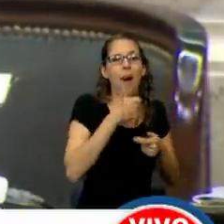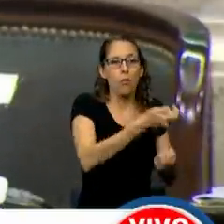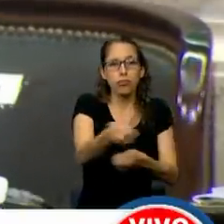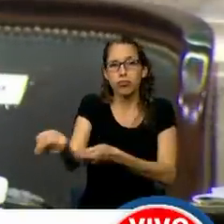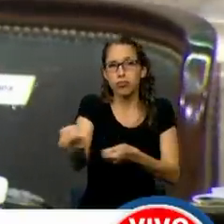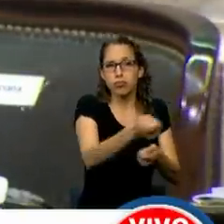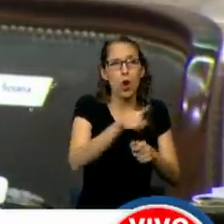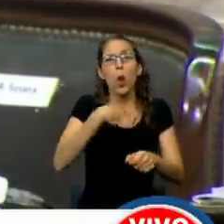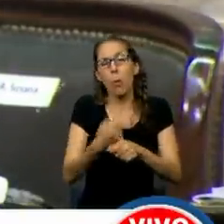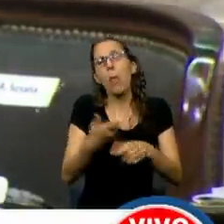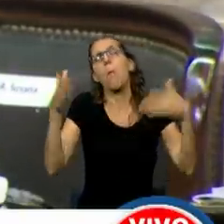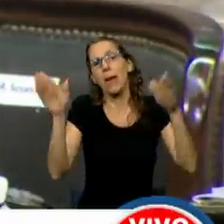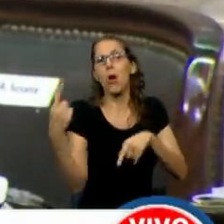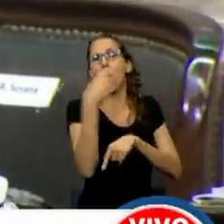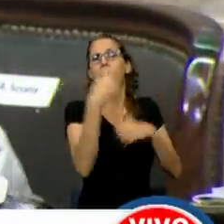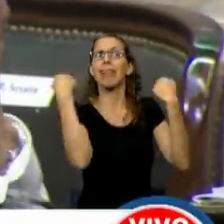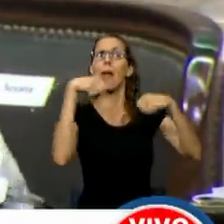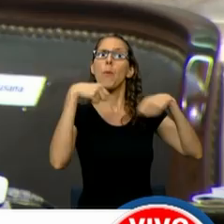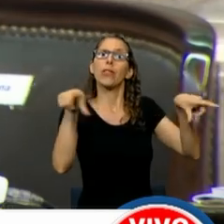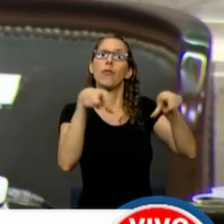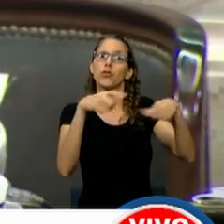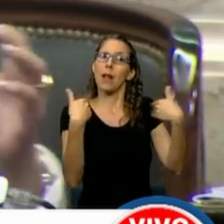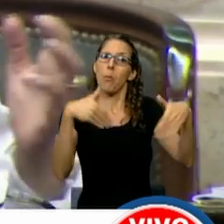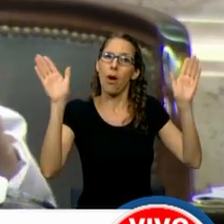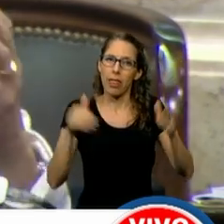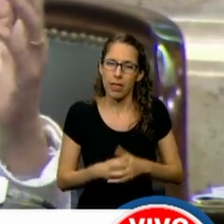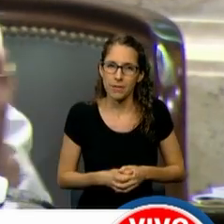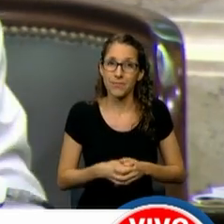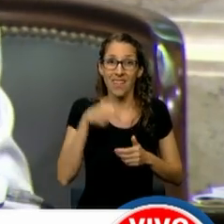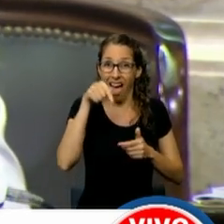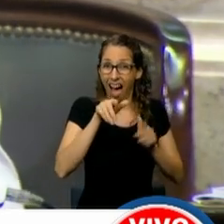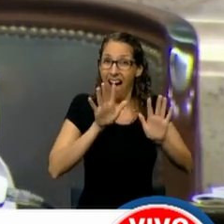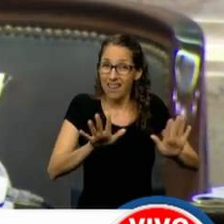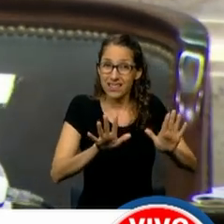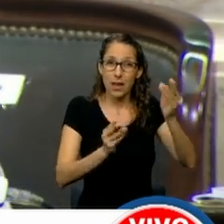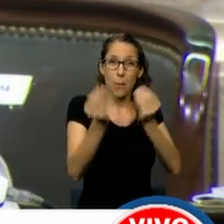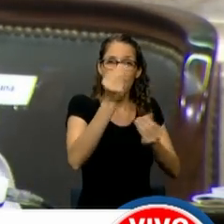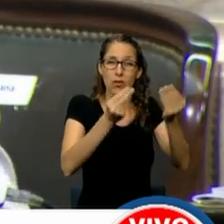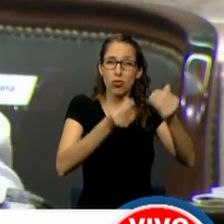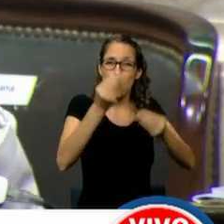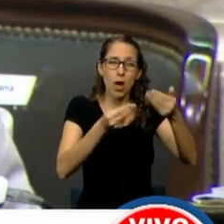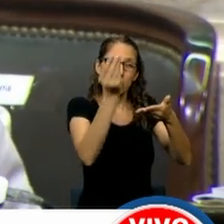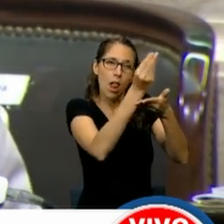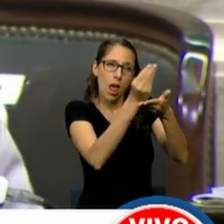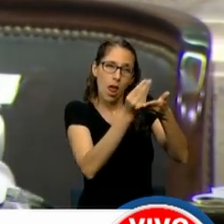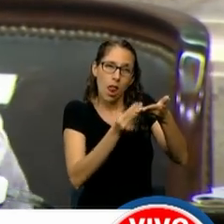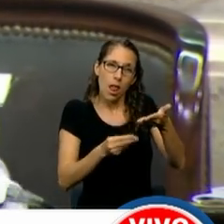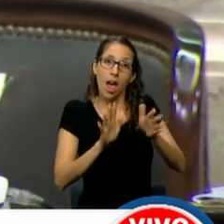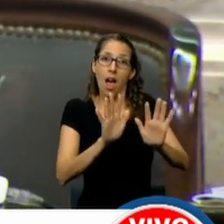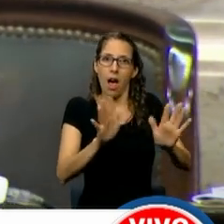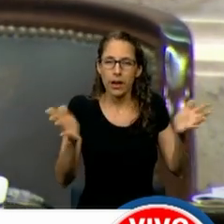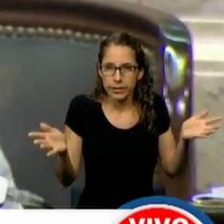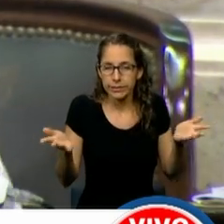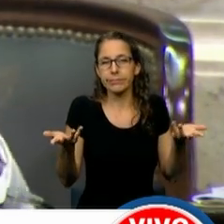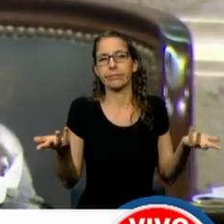jugar en un microestadio pulsar este es el rumbo que marca este dibujo que llaman presupuesto miren negar